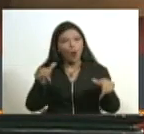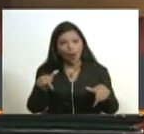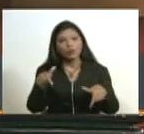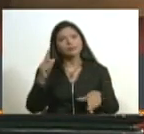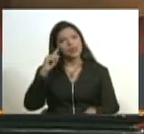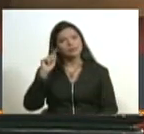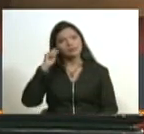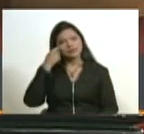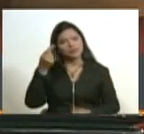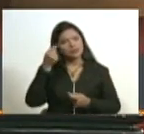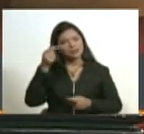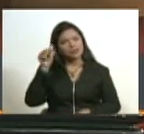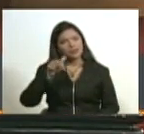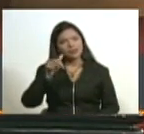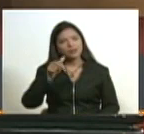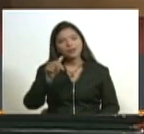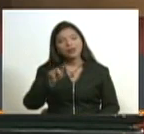conmemorando